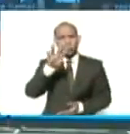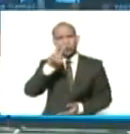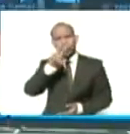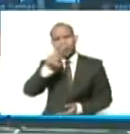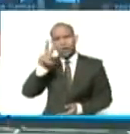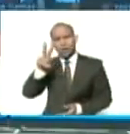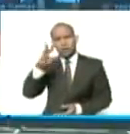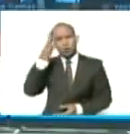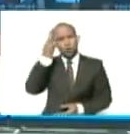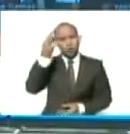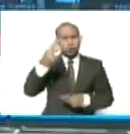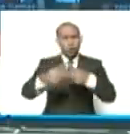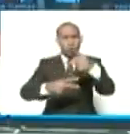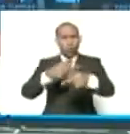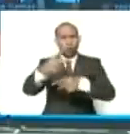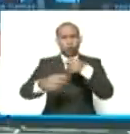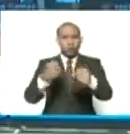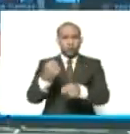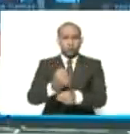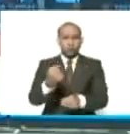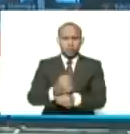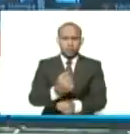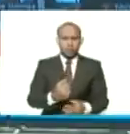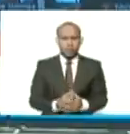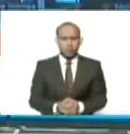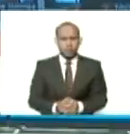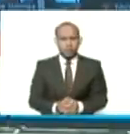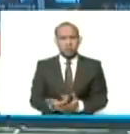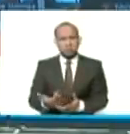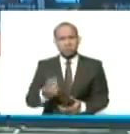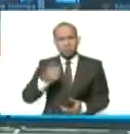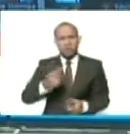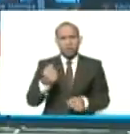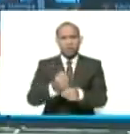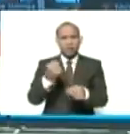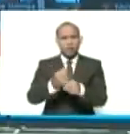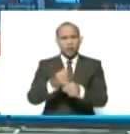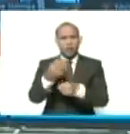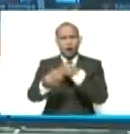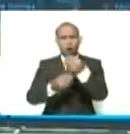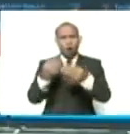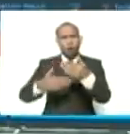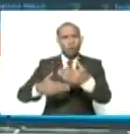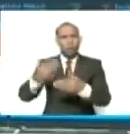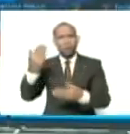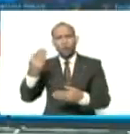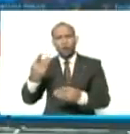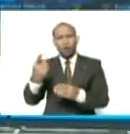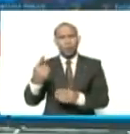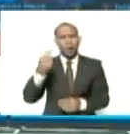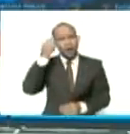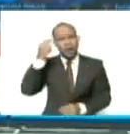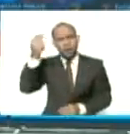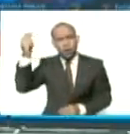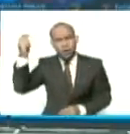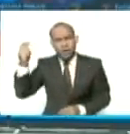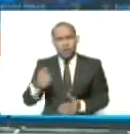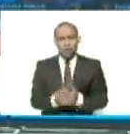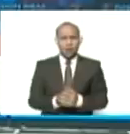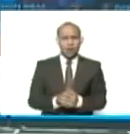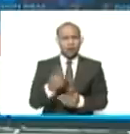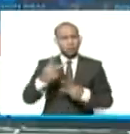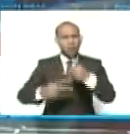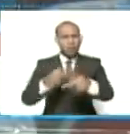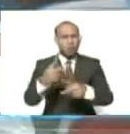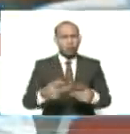2.422 consejos productivos de trabajadores que hay que consolidar como modelo teórico, organizativo,